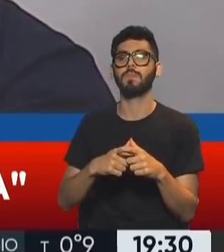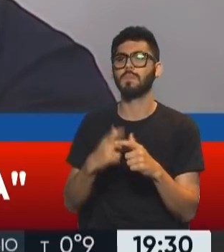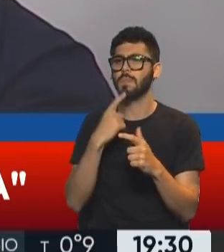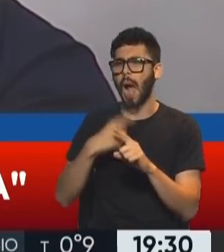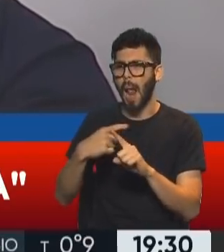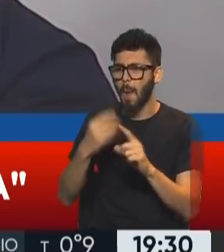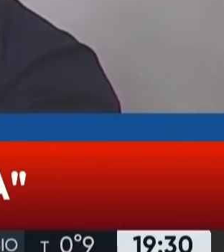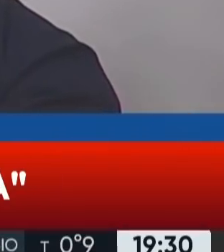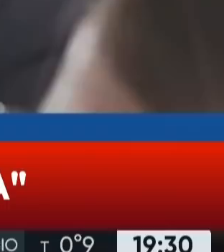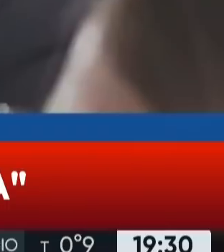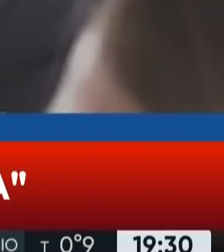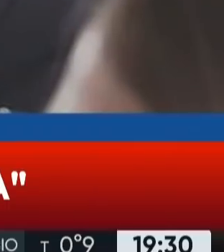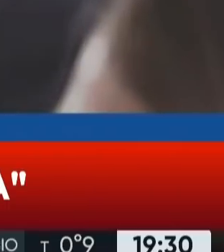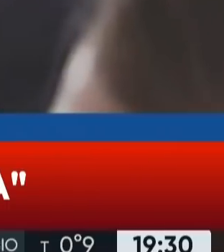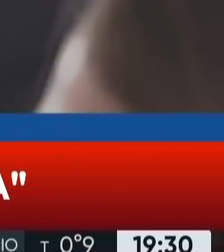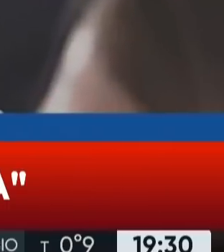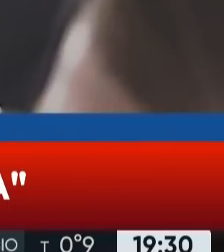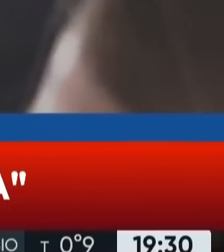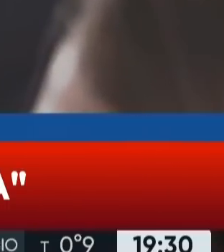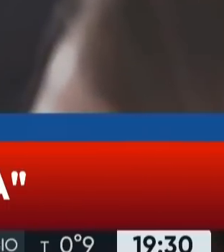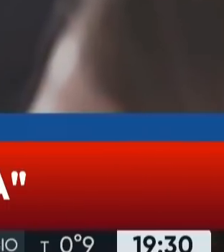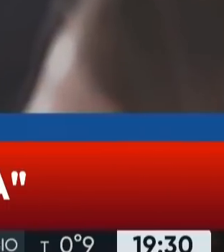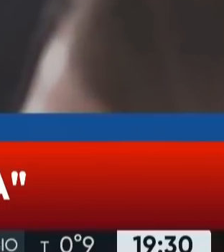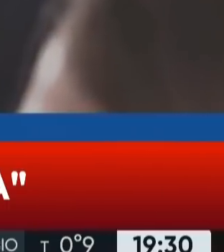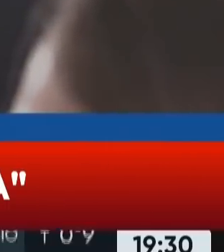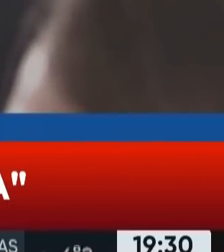Alfredo se acercó y me dijo al oído, hay problemas en Bolivia.